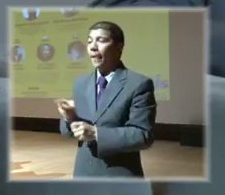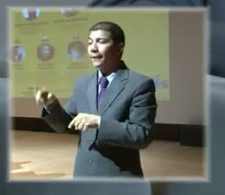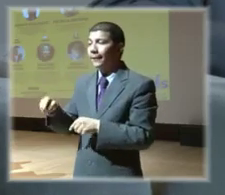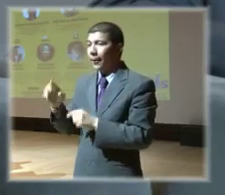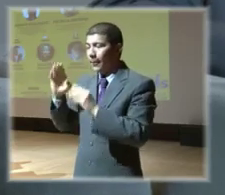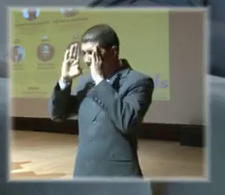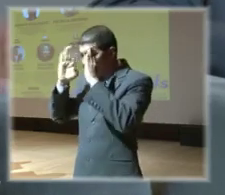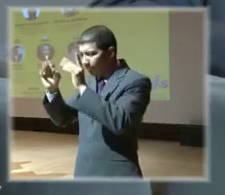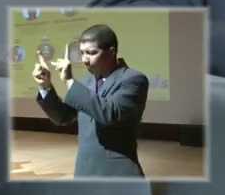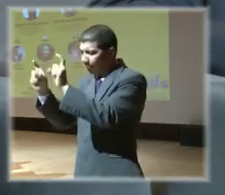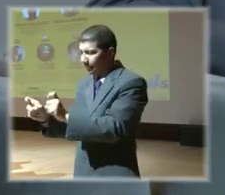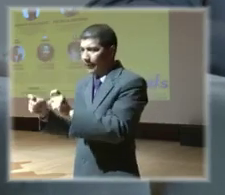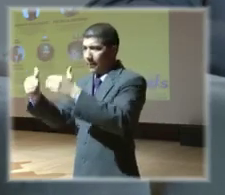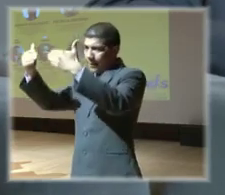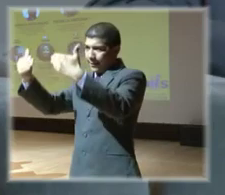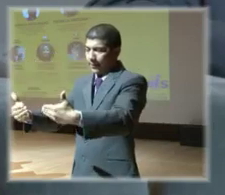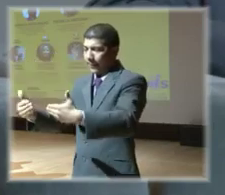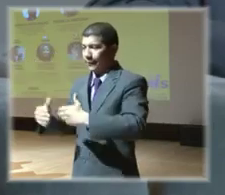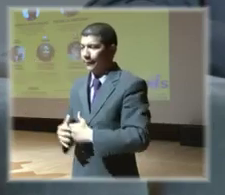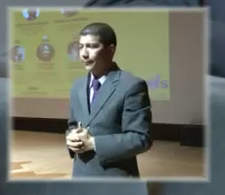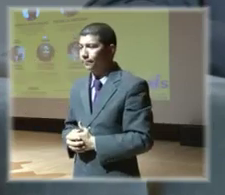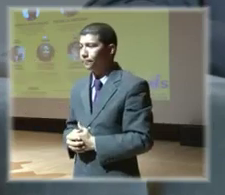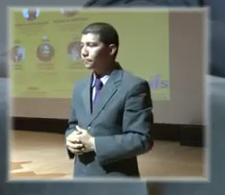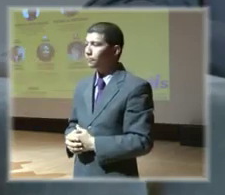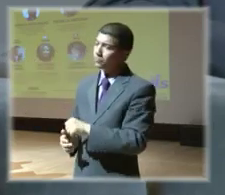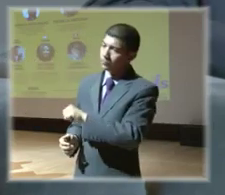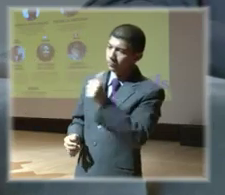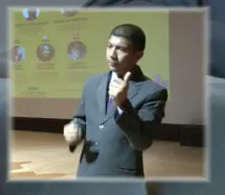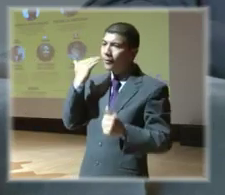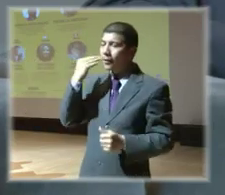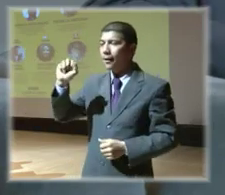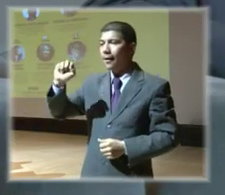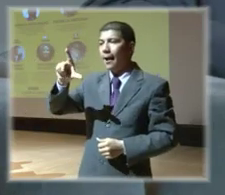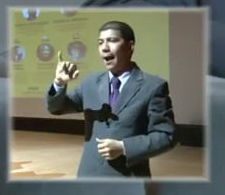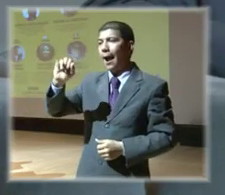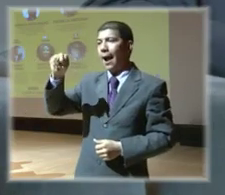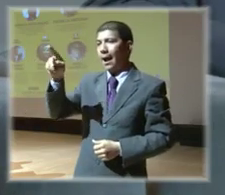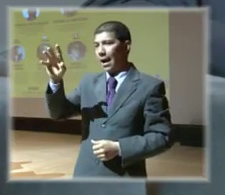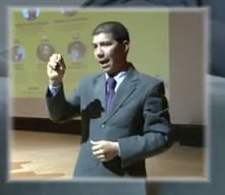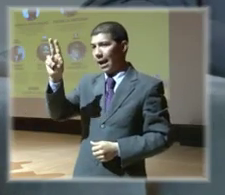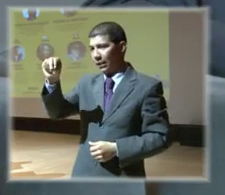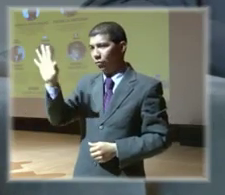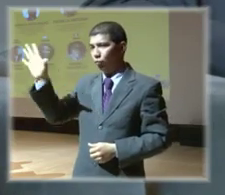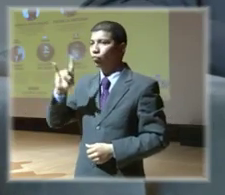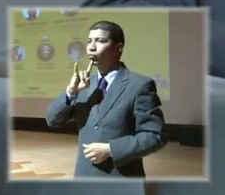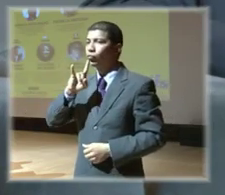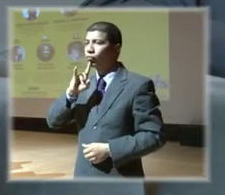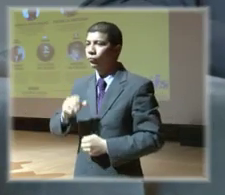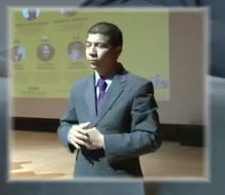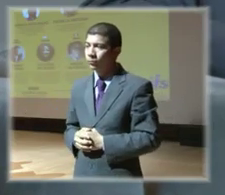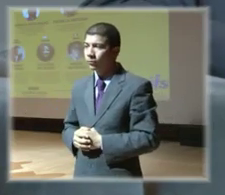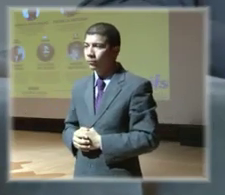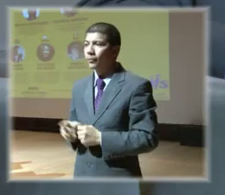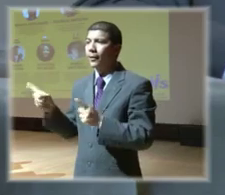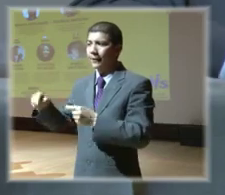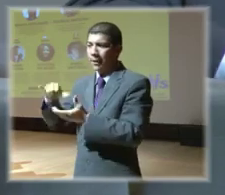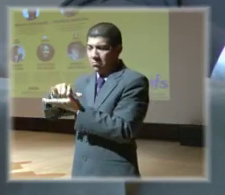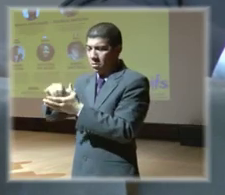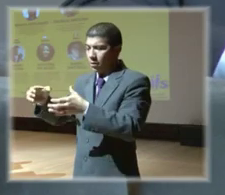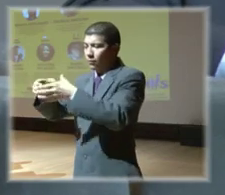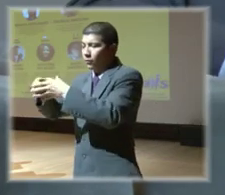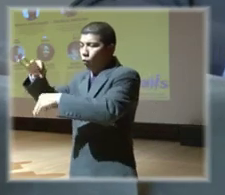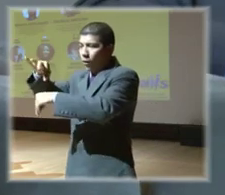Alison Hillman, de Estados Unidos, es abogada y oficial senior del Open Society Foundation's Human Rights